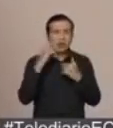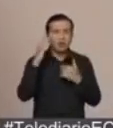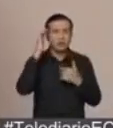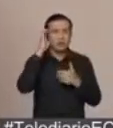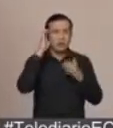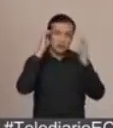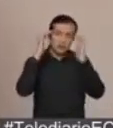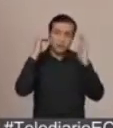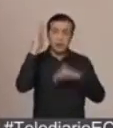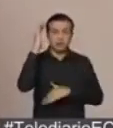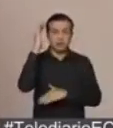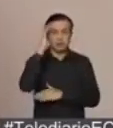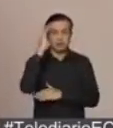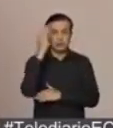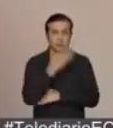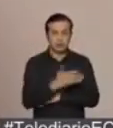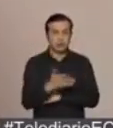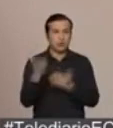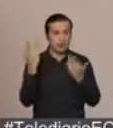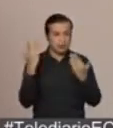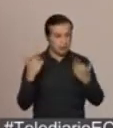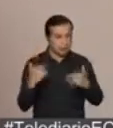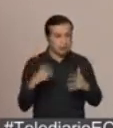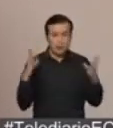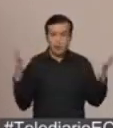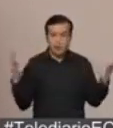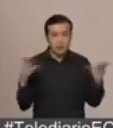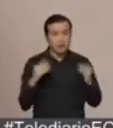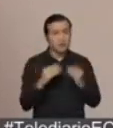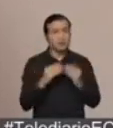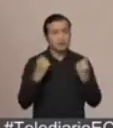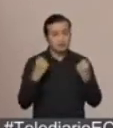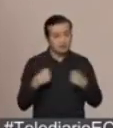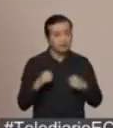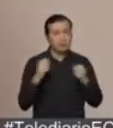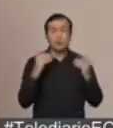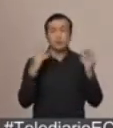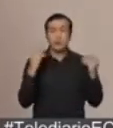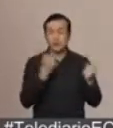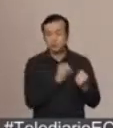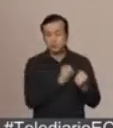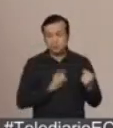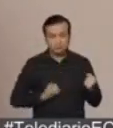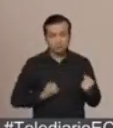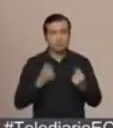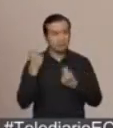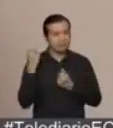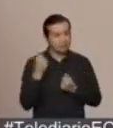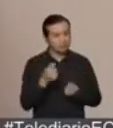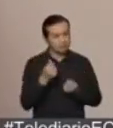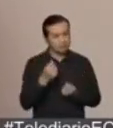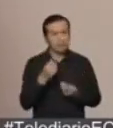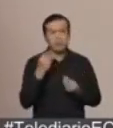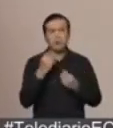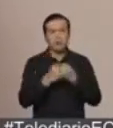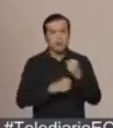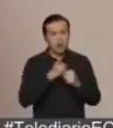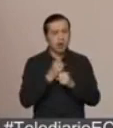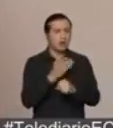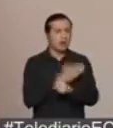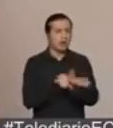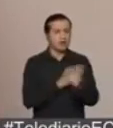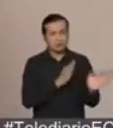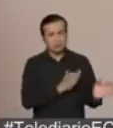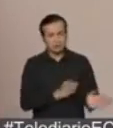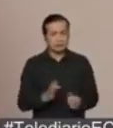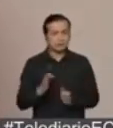porque hemos, con mucho esfuerzo, con mucho sacrificio, con inversión, con años de preparación, de tecnificación,